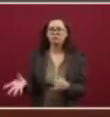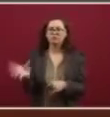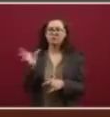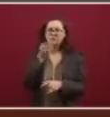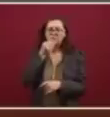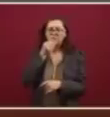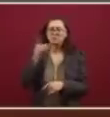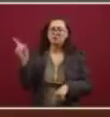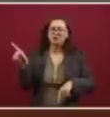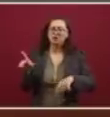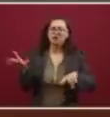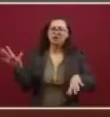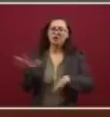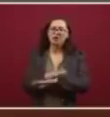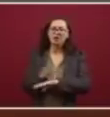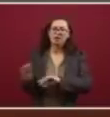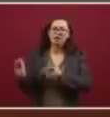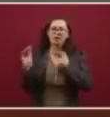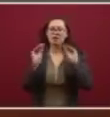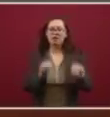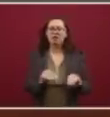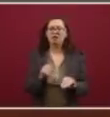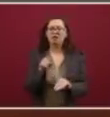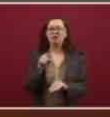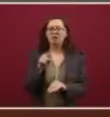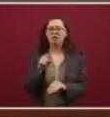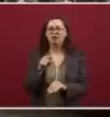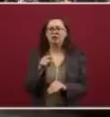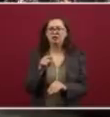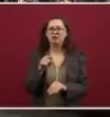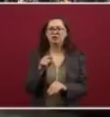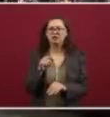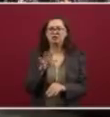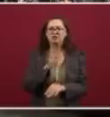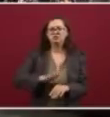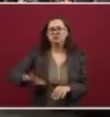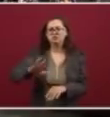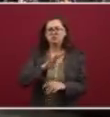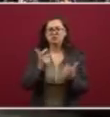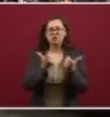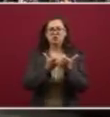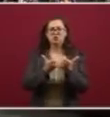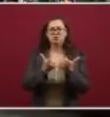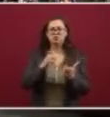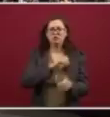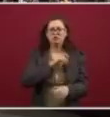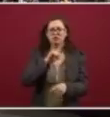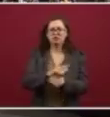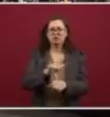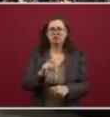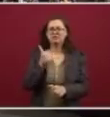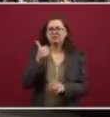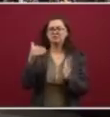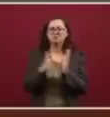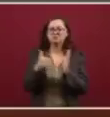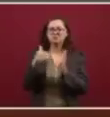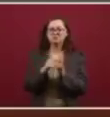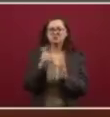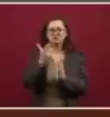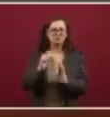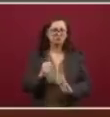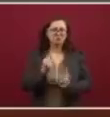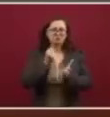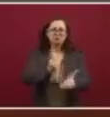de las zonas económicas especiales, con un presupuesto de 6,000 millones de pesos. Esto